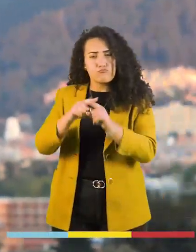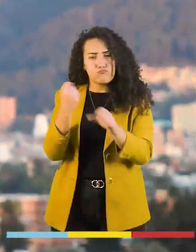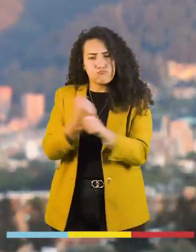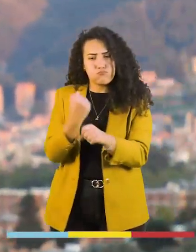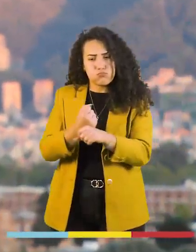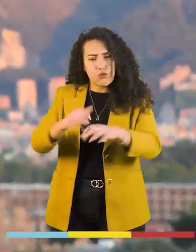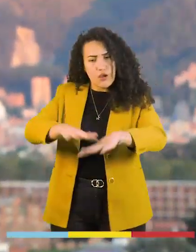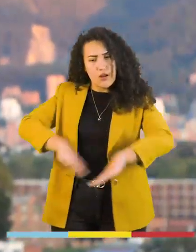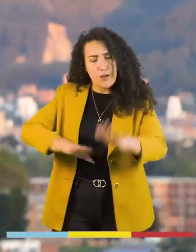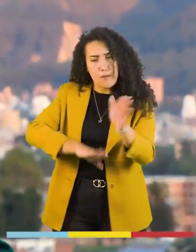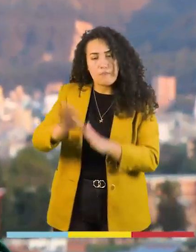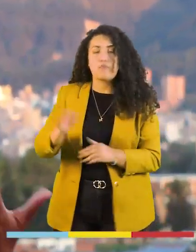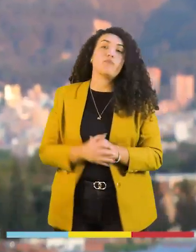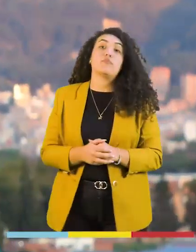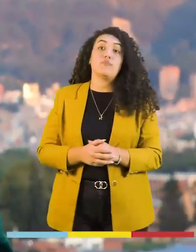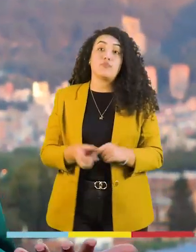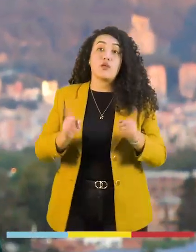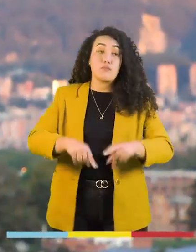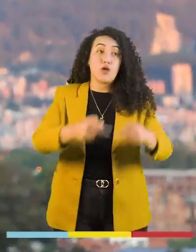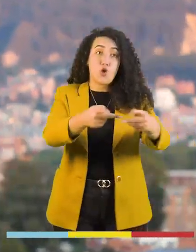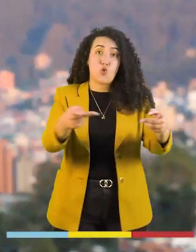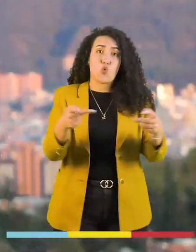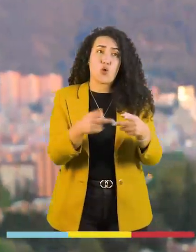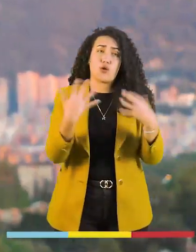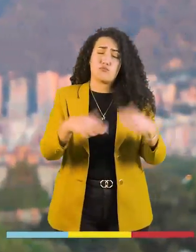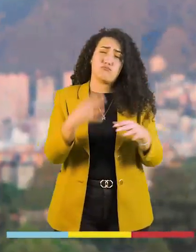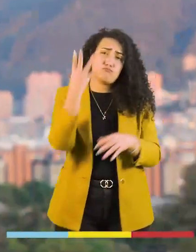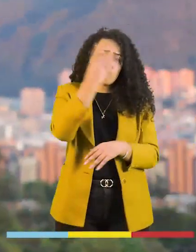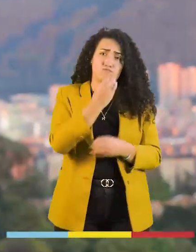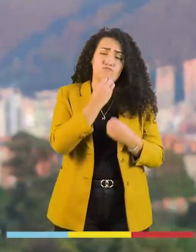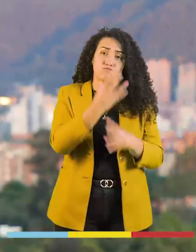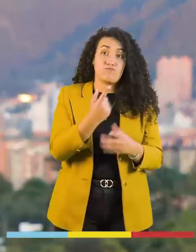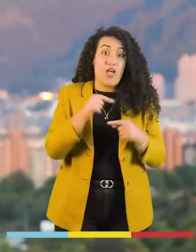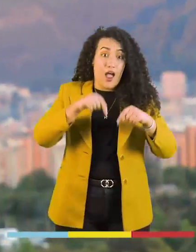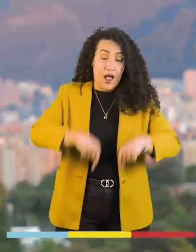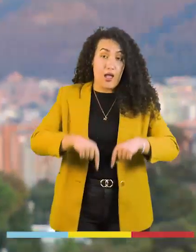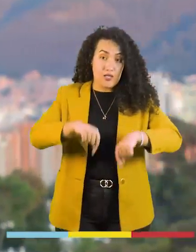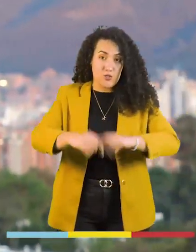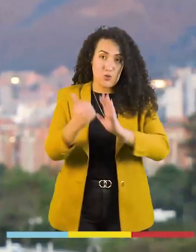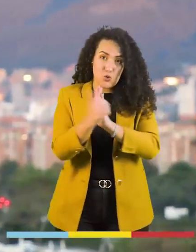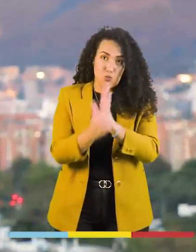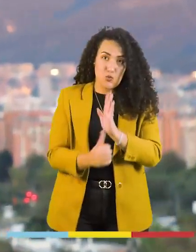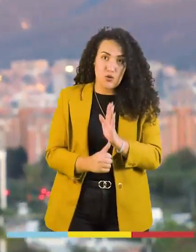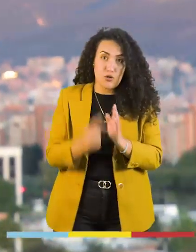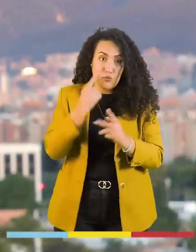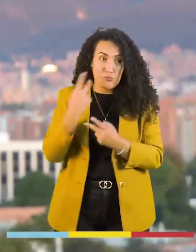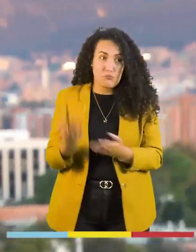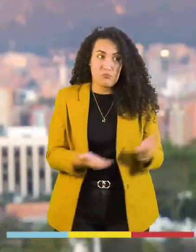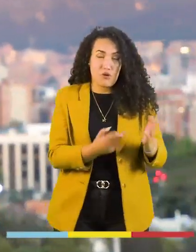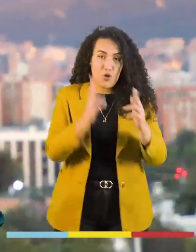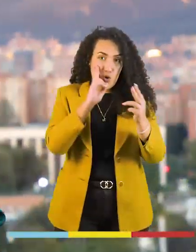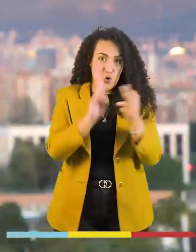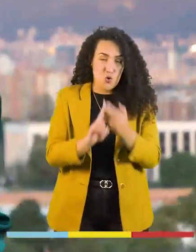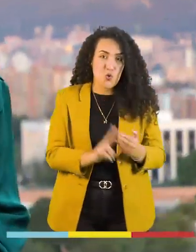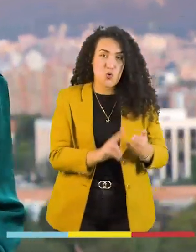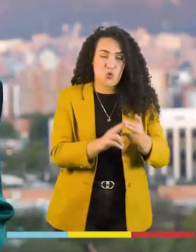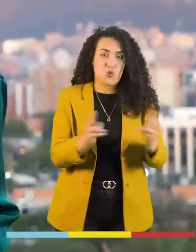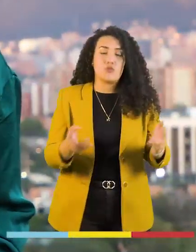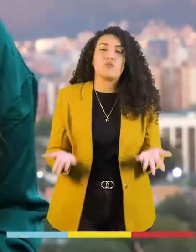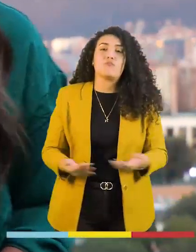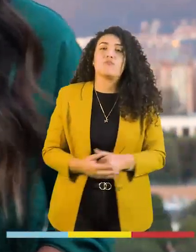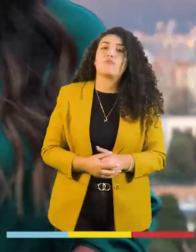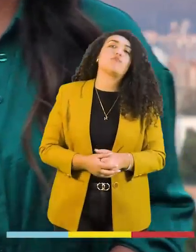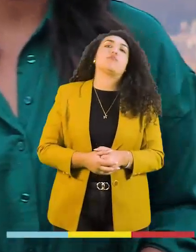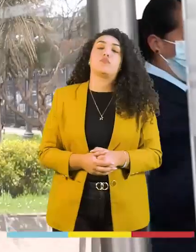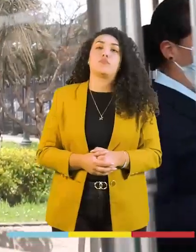hombro a hombro en favor de esta región que progresa, también encontramos encantadores espacios que hoy, aquí en este capítulo, los